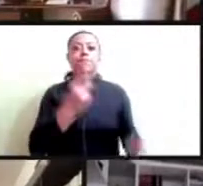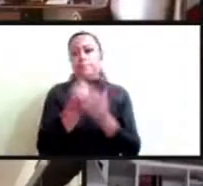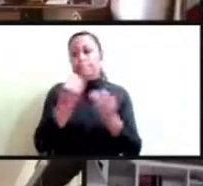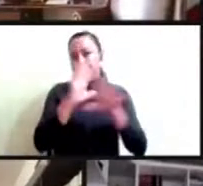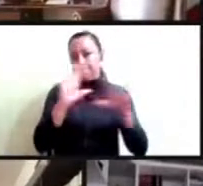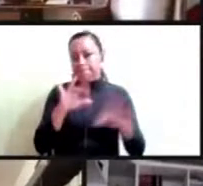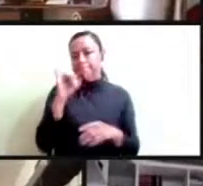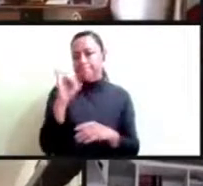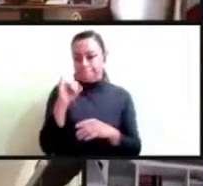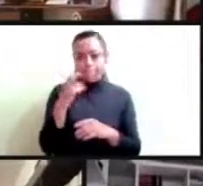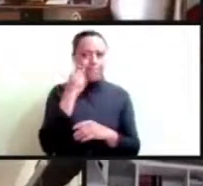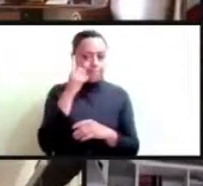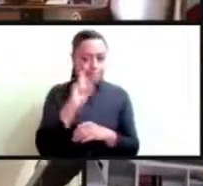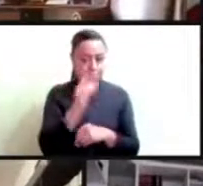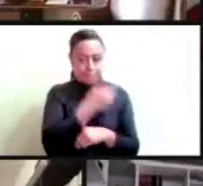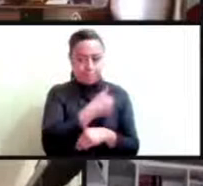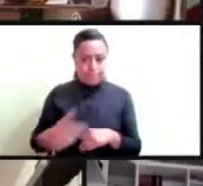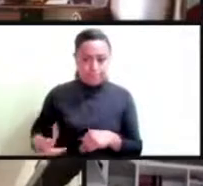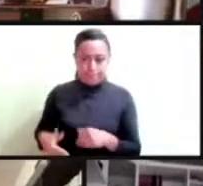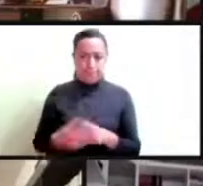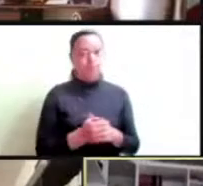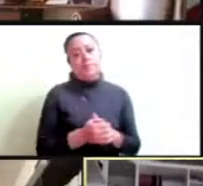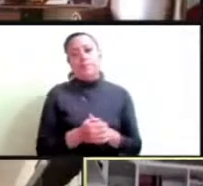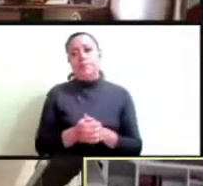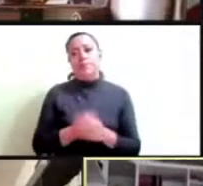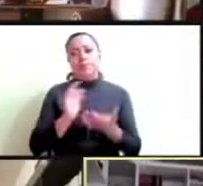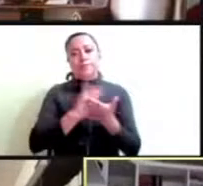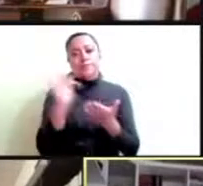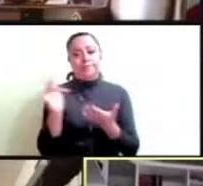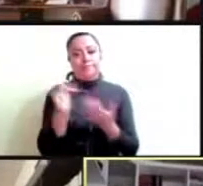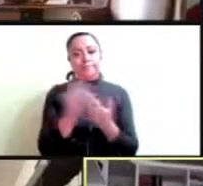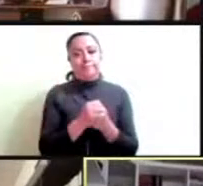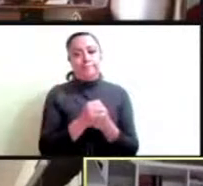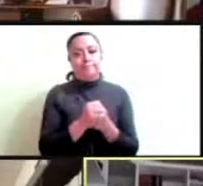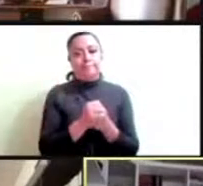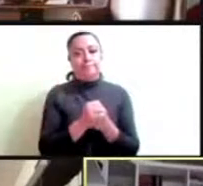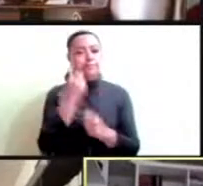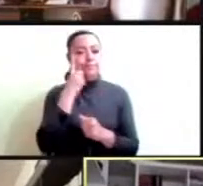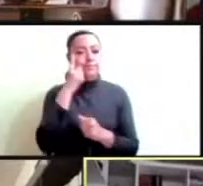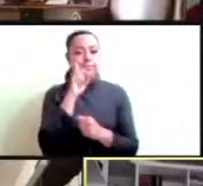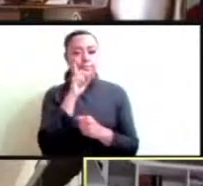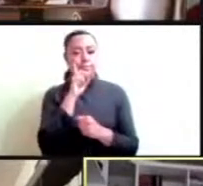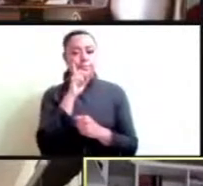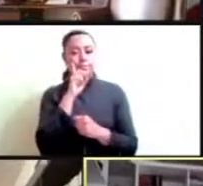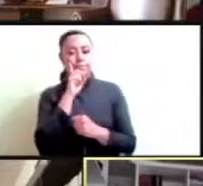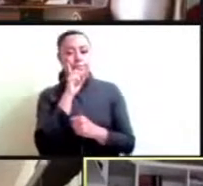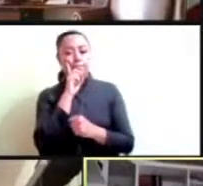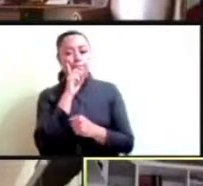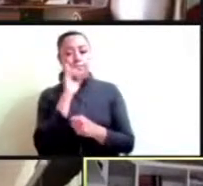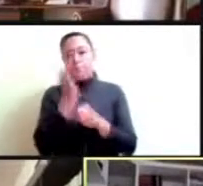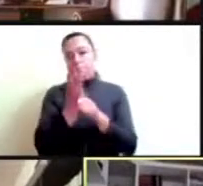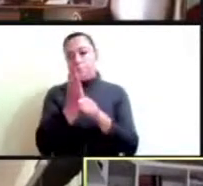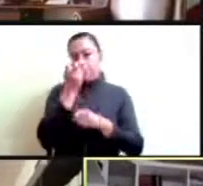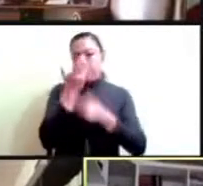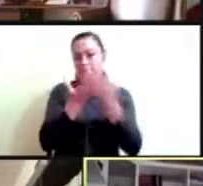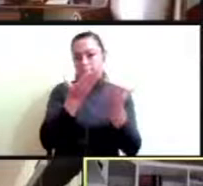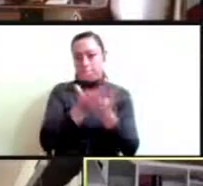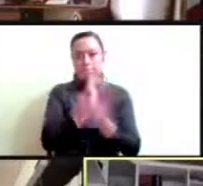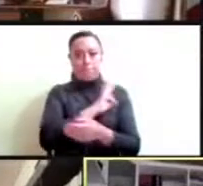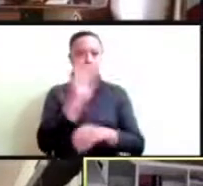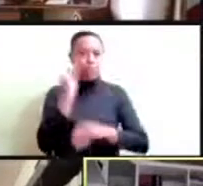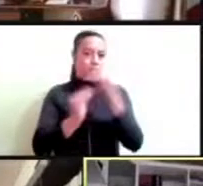diputada presidenta. Gracias, diputada. Esta discusión, la proposición, ¿existen oradores en